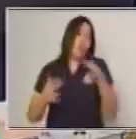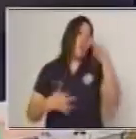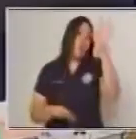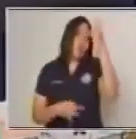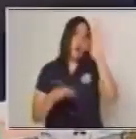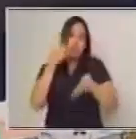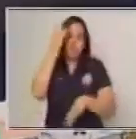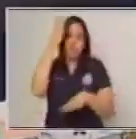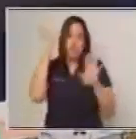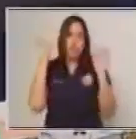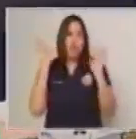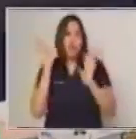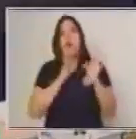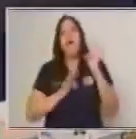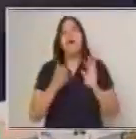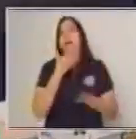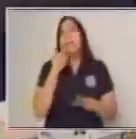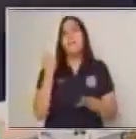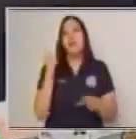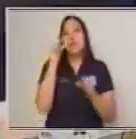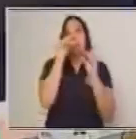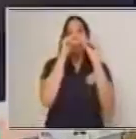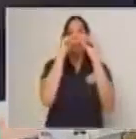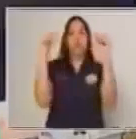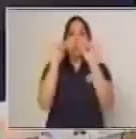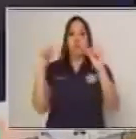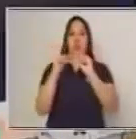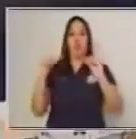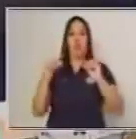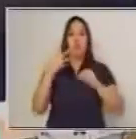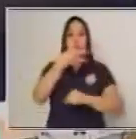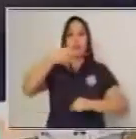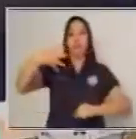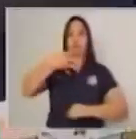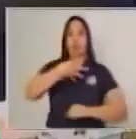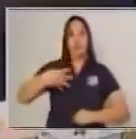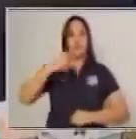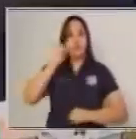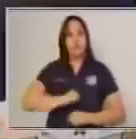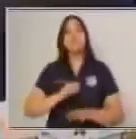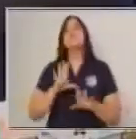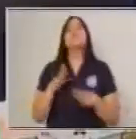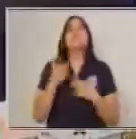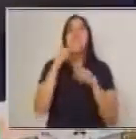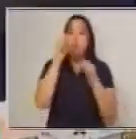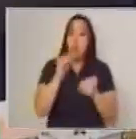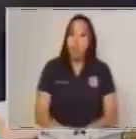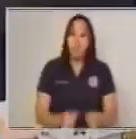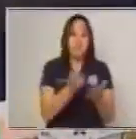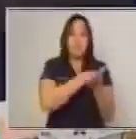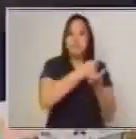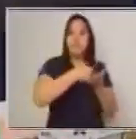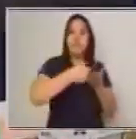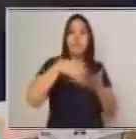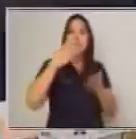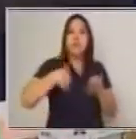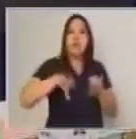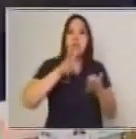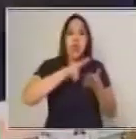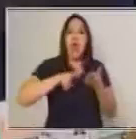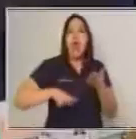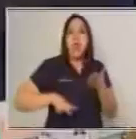blanco, mejor si es en líneas, ¿ok? Para que ustedes puedan hacer los apuntes de lo que yo les voy a leer.